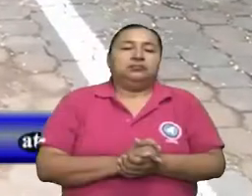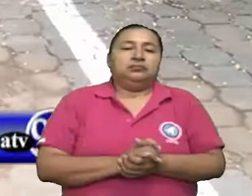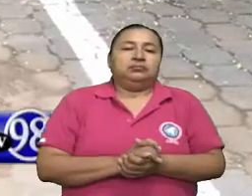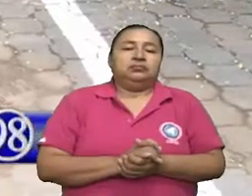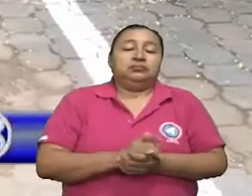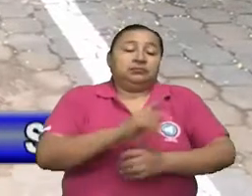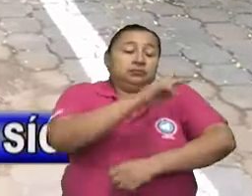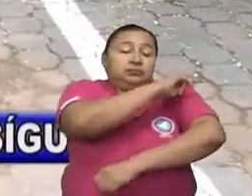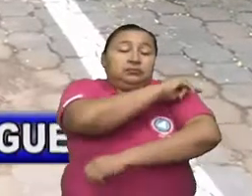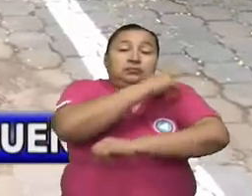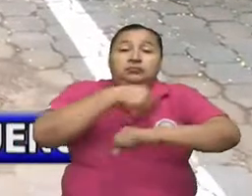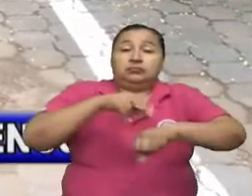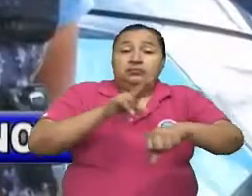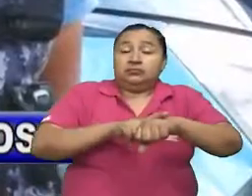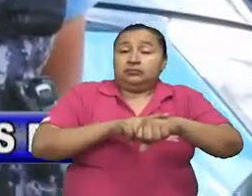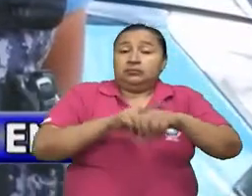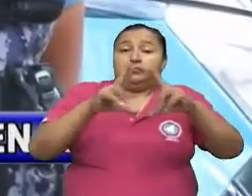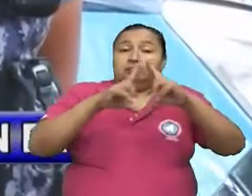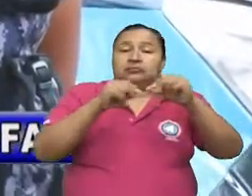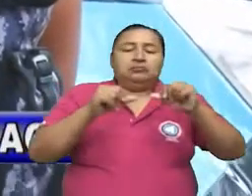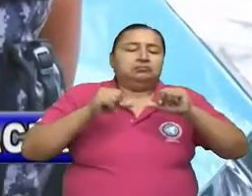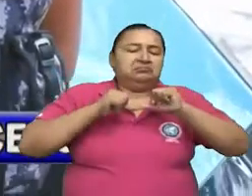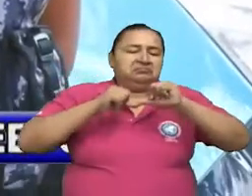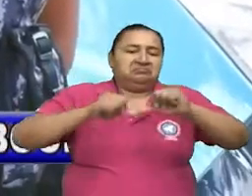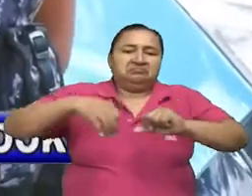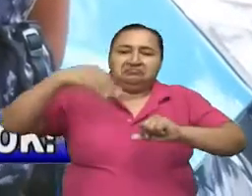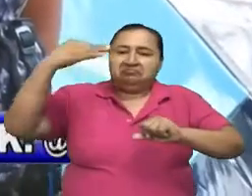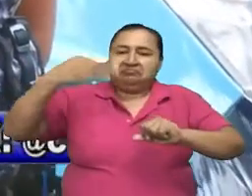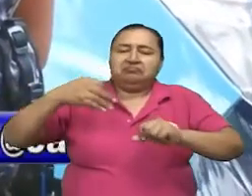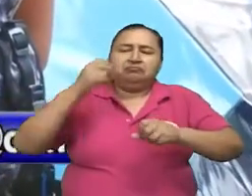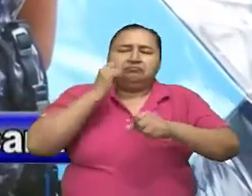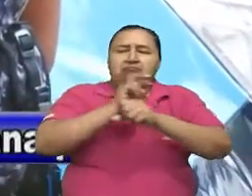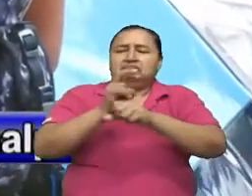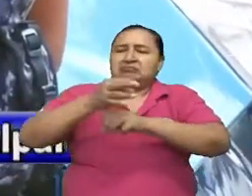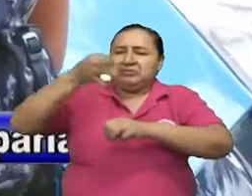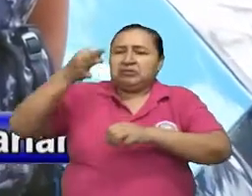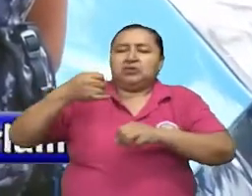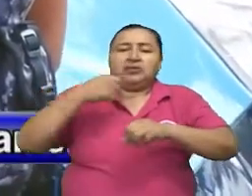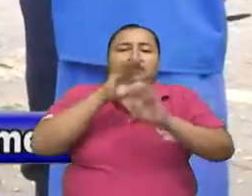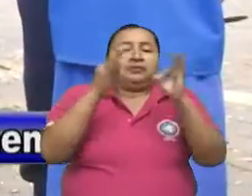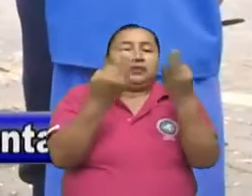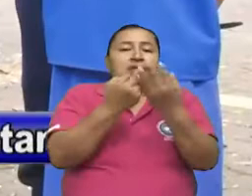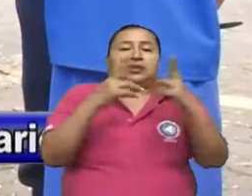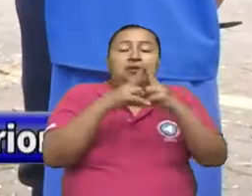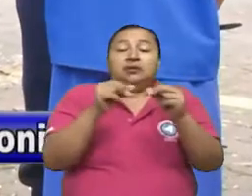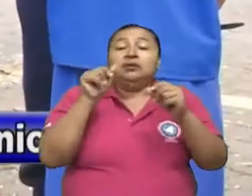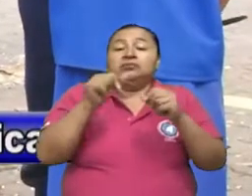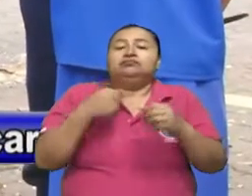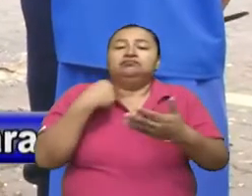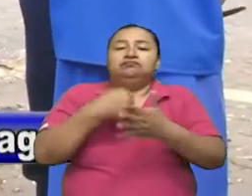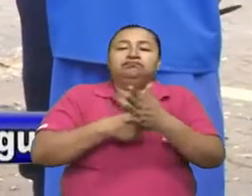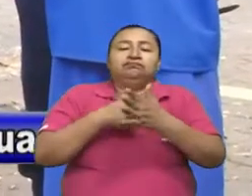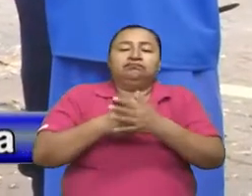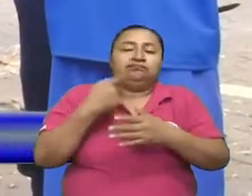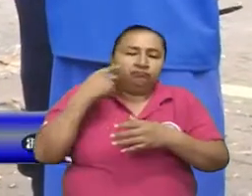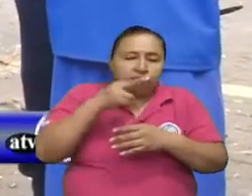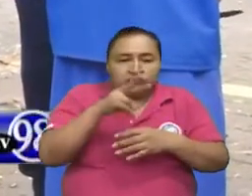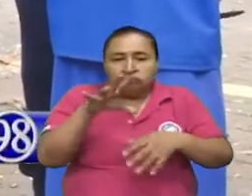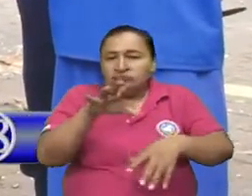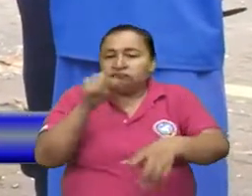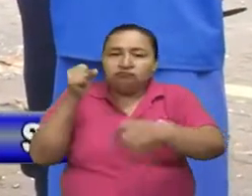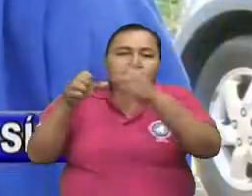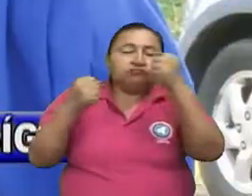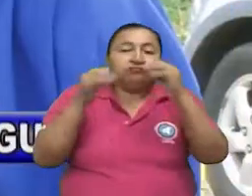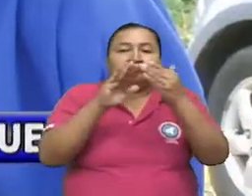La Policía Nacional de Nicaragua continúa garantizando la seguridad de las familias nicaragüenses... ...enfrentando a la delincuencia que azota